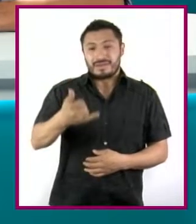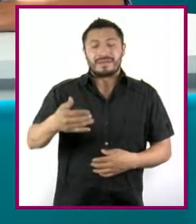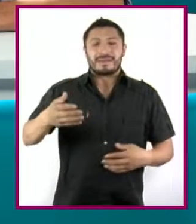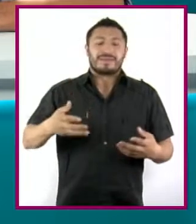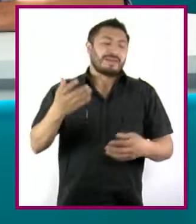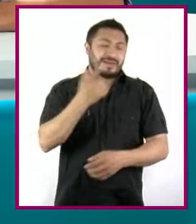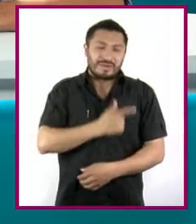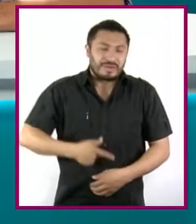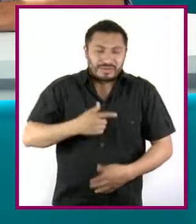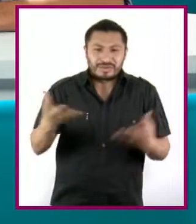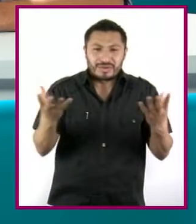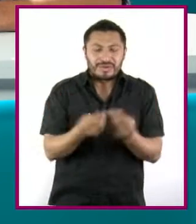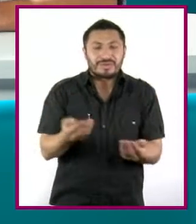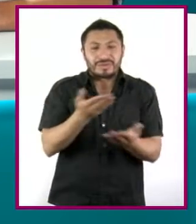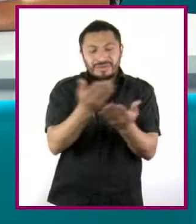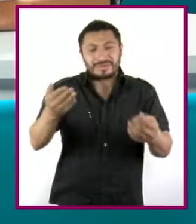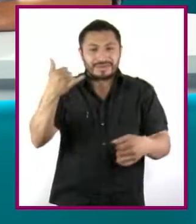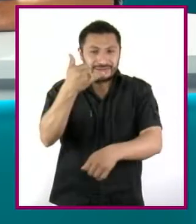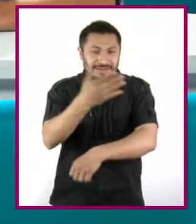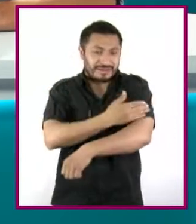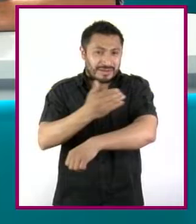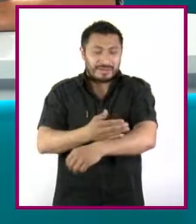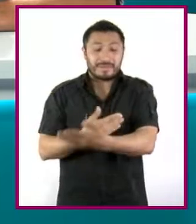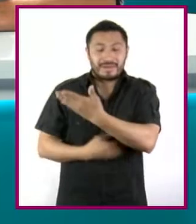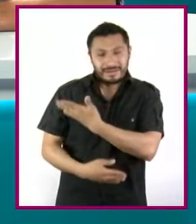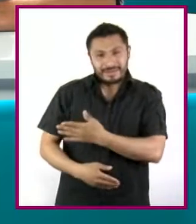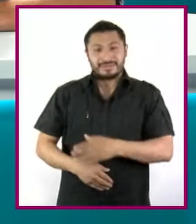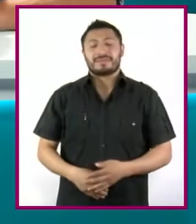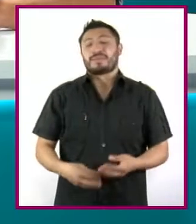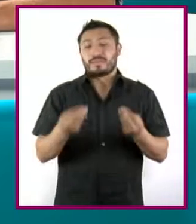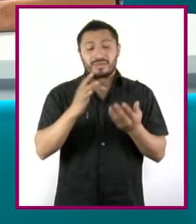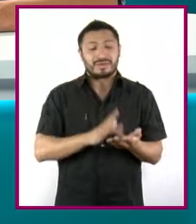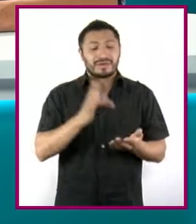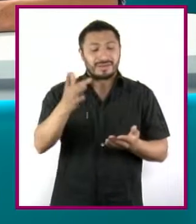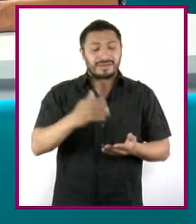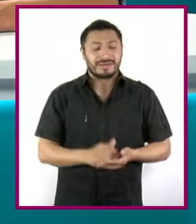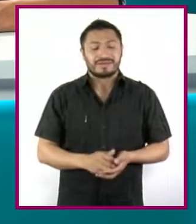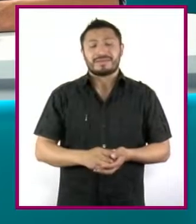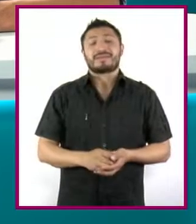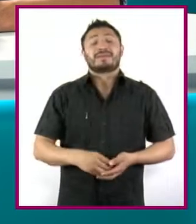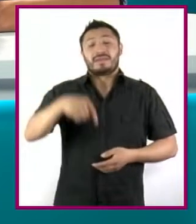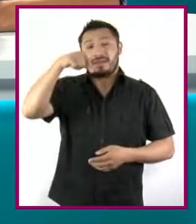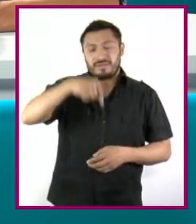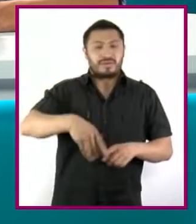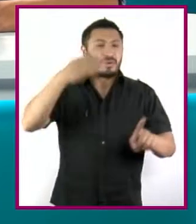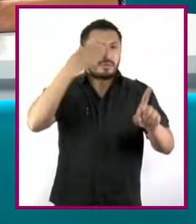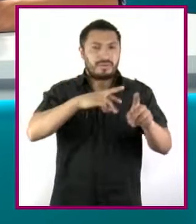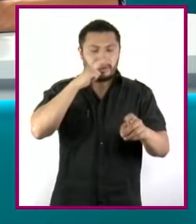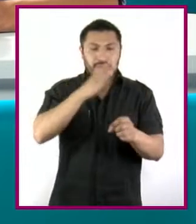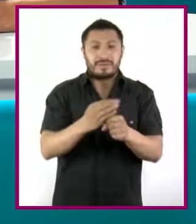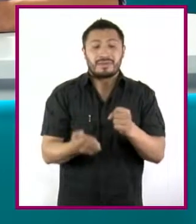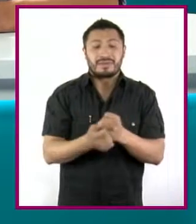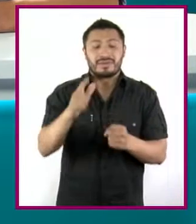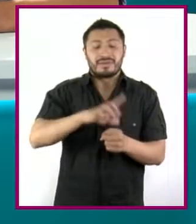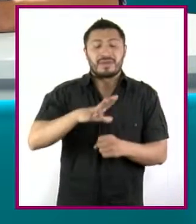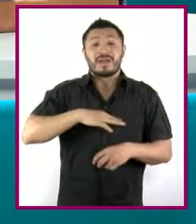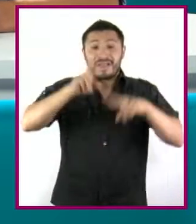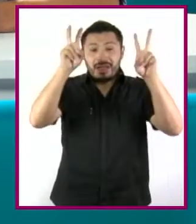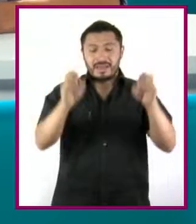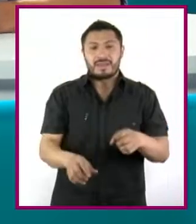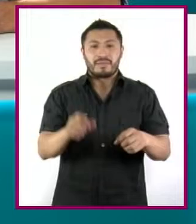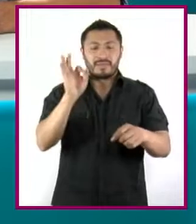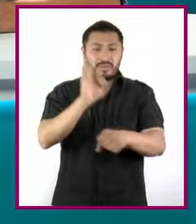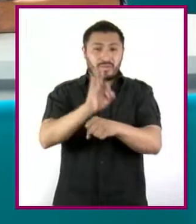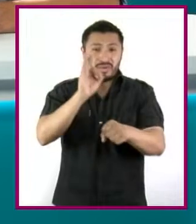este espacio con ustedes y con mi compañero Kevin. Muchas gracias, Ainda. En esta emisión de responsabilidad social abordaremos el tema de las